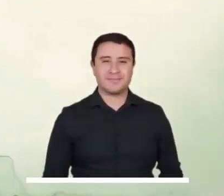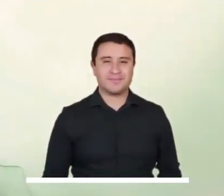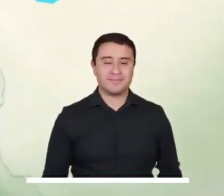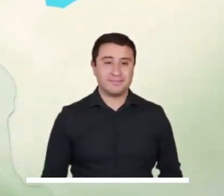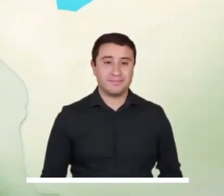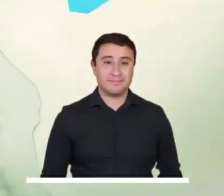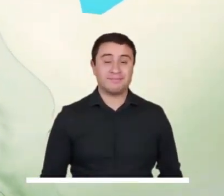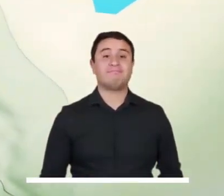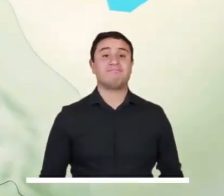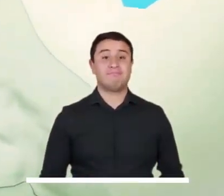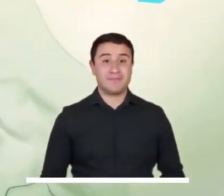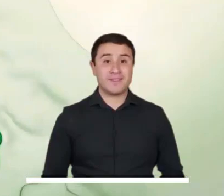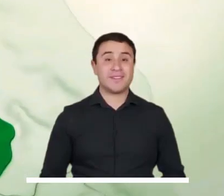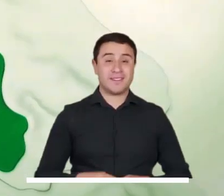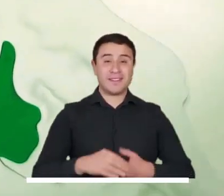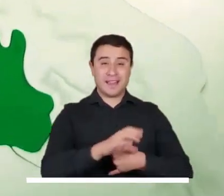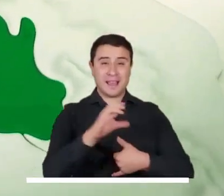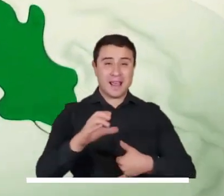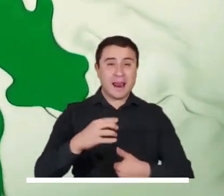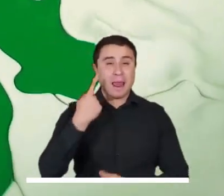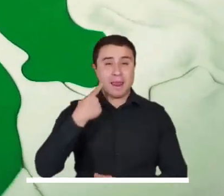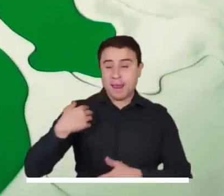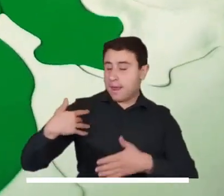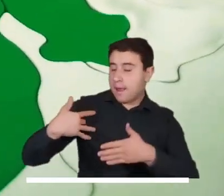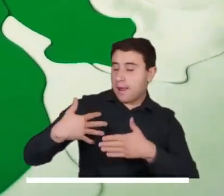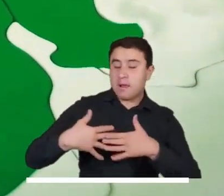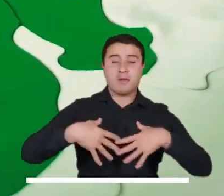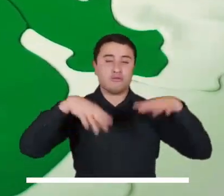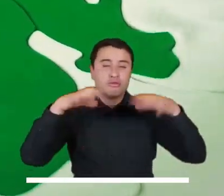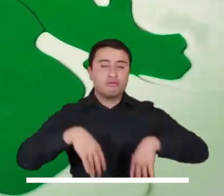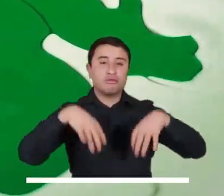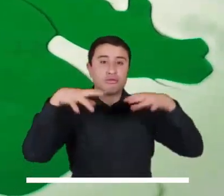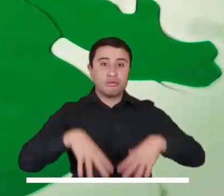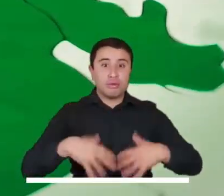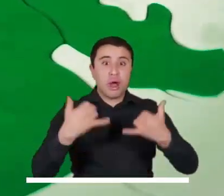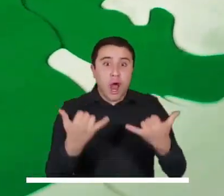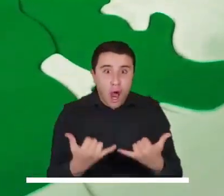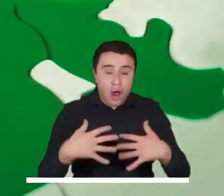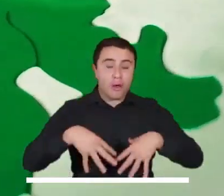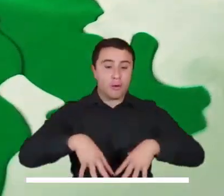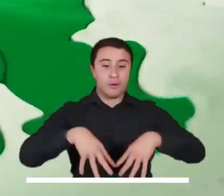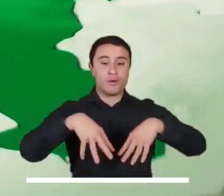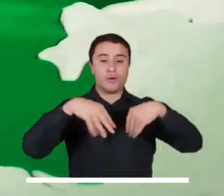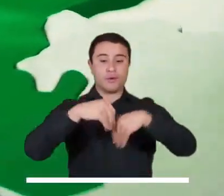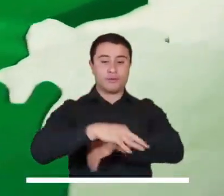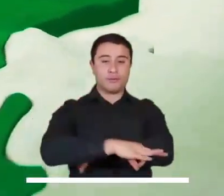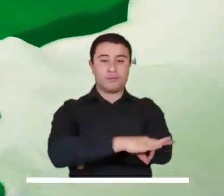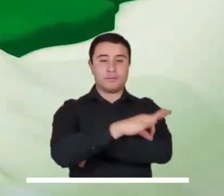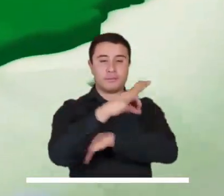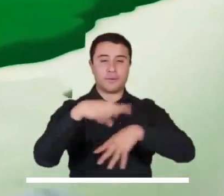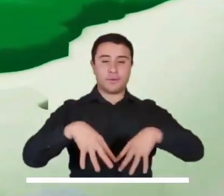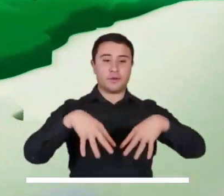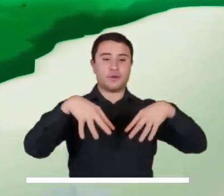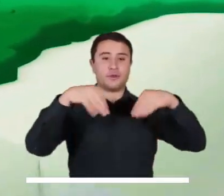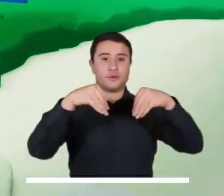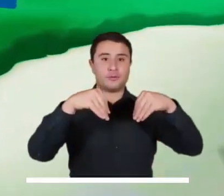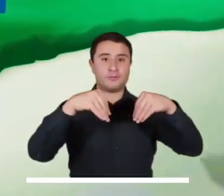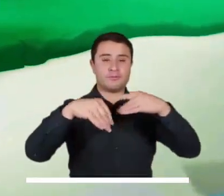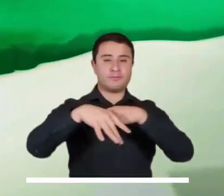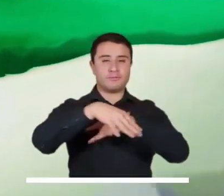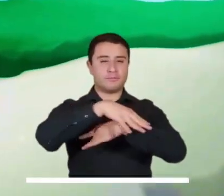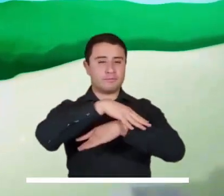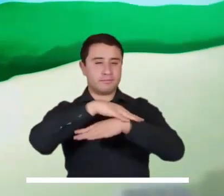del país. Después de varios días lluviosos en el Caribe, vuelven las condiciones secas a dominar en la región durante la